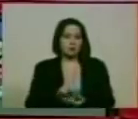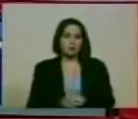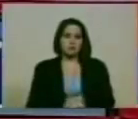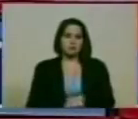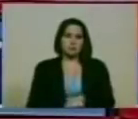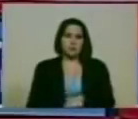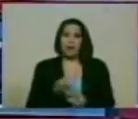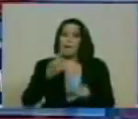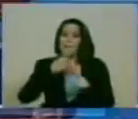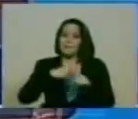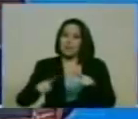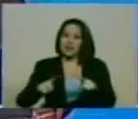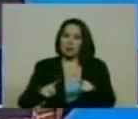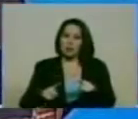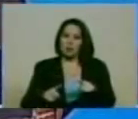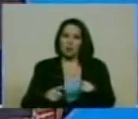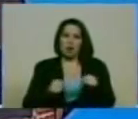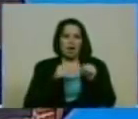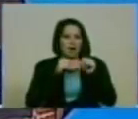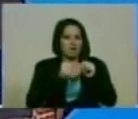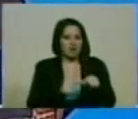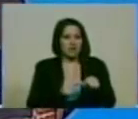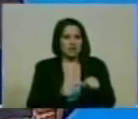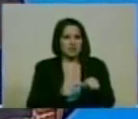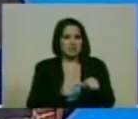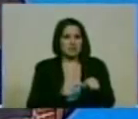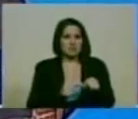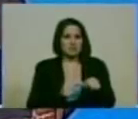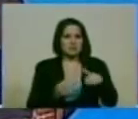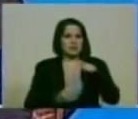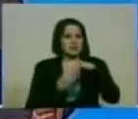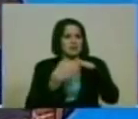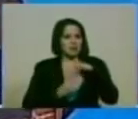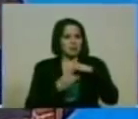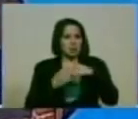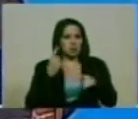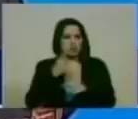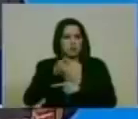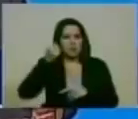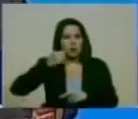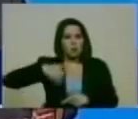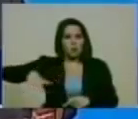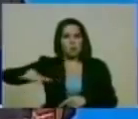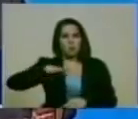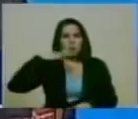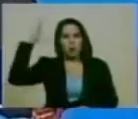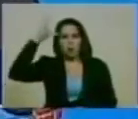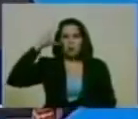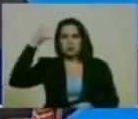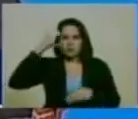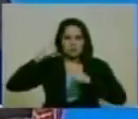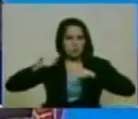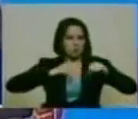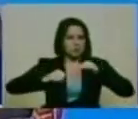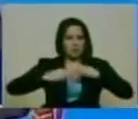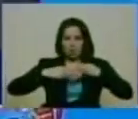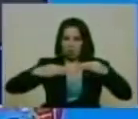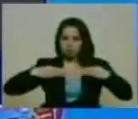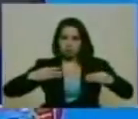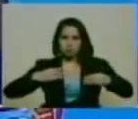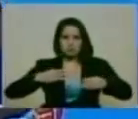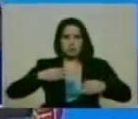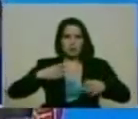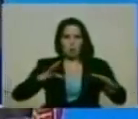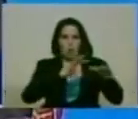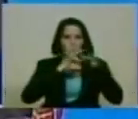pero la garantía de la revolución es que el pueblo esté organizado, movilizado, consciente, activo, permanentemente